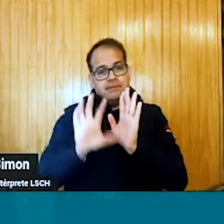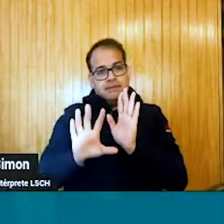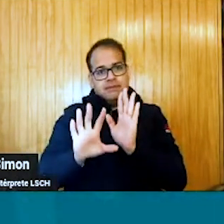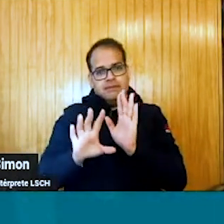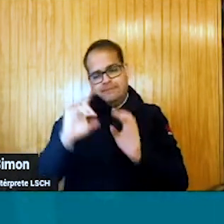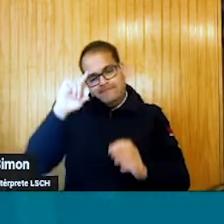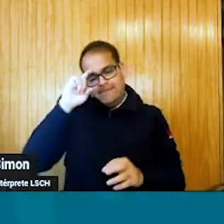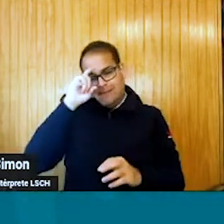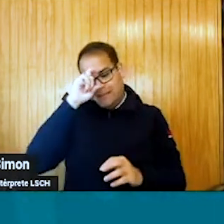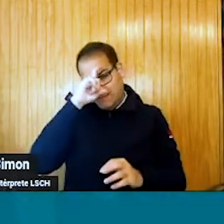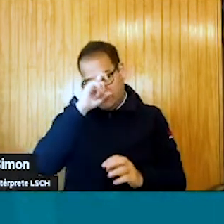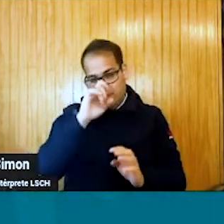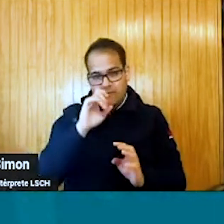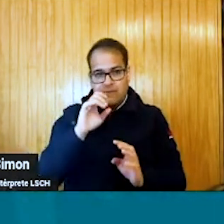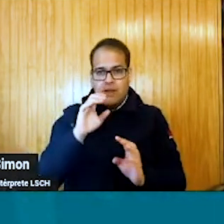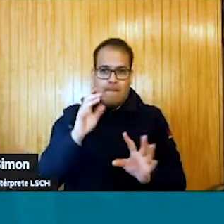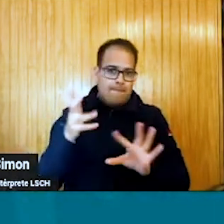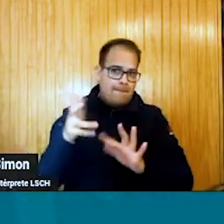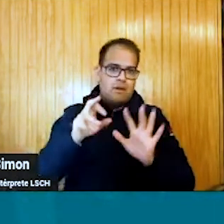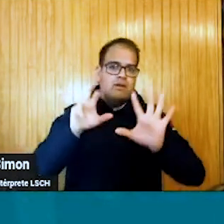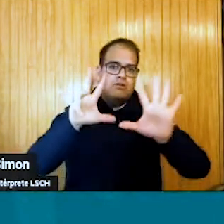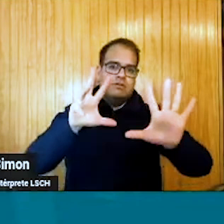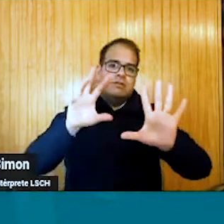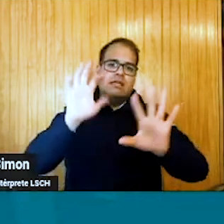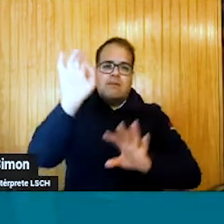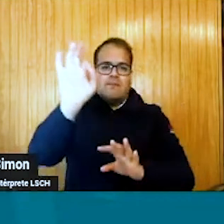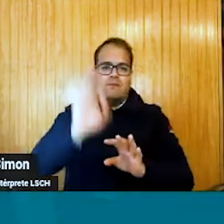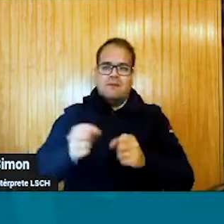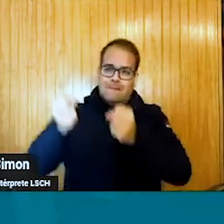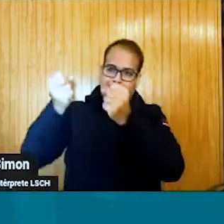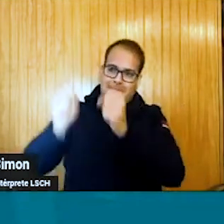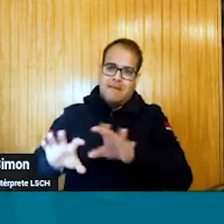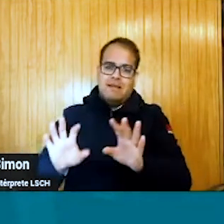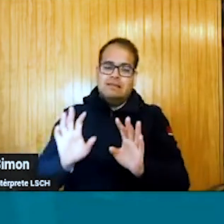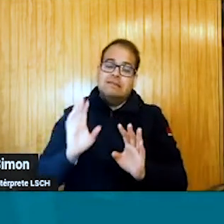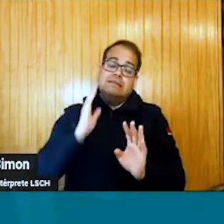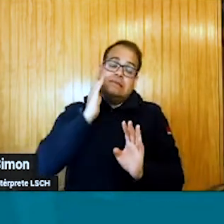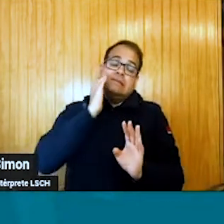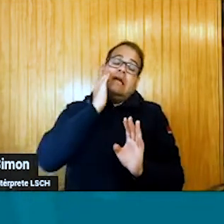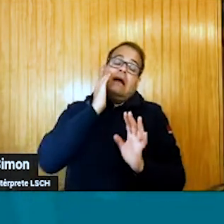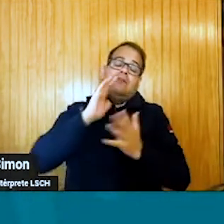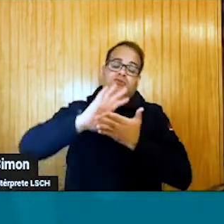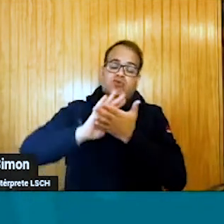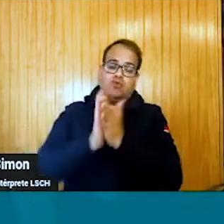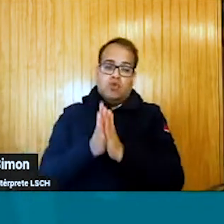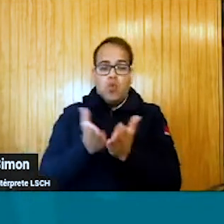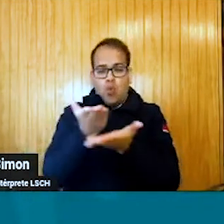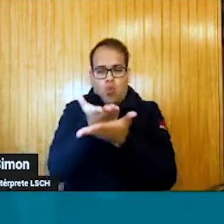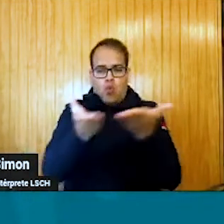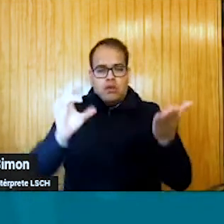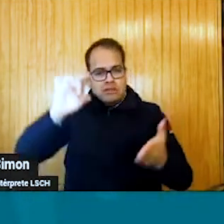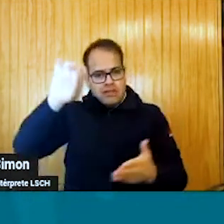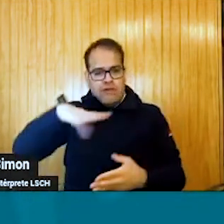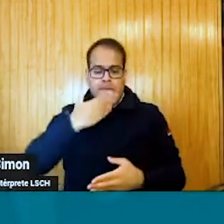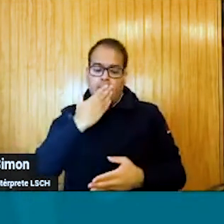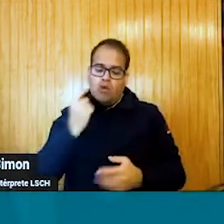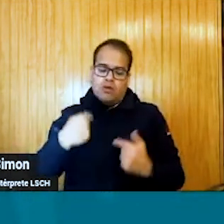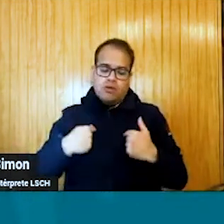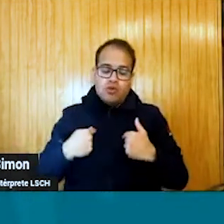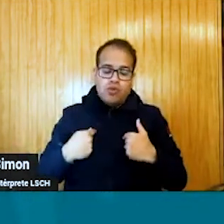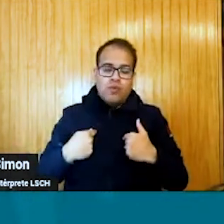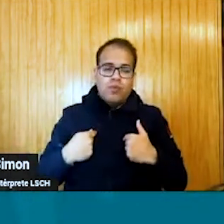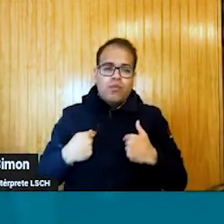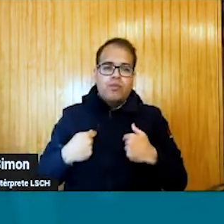difícil. 80% de pérdida, si es que no un pérdida total. Eso lo saben ustedes mejor que yo. Un